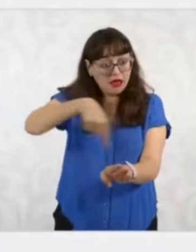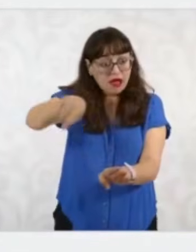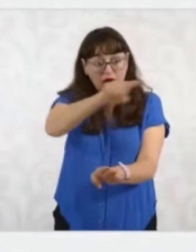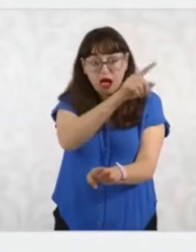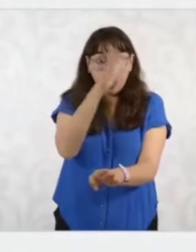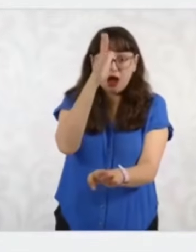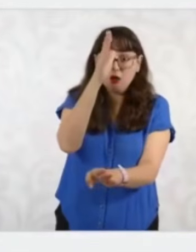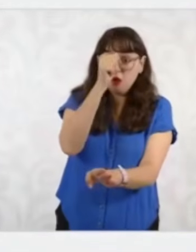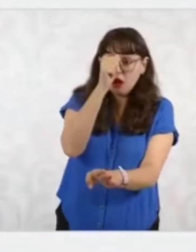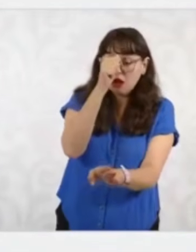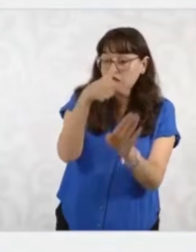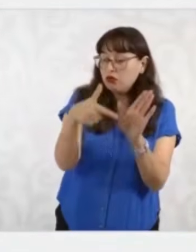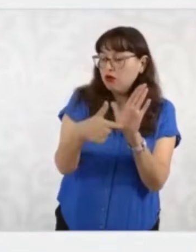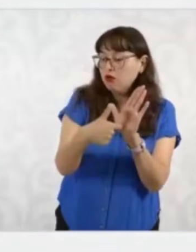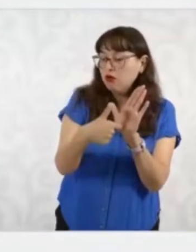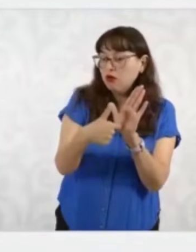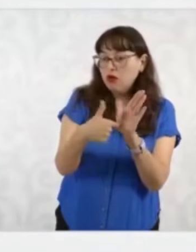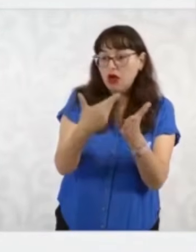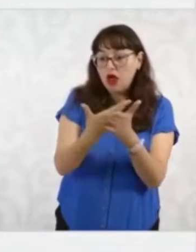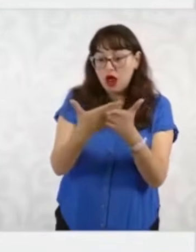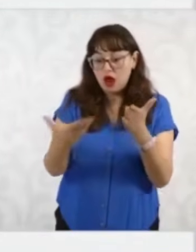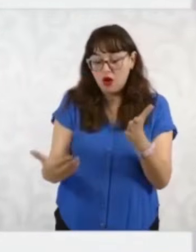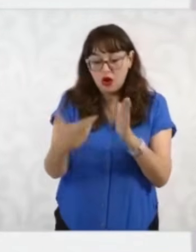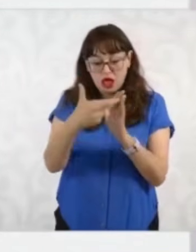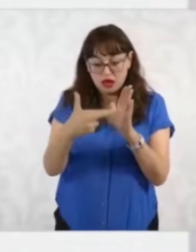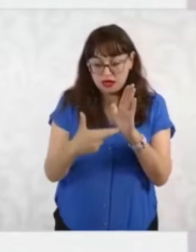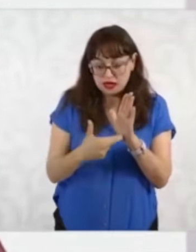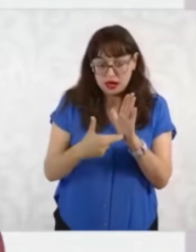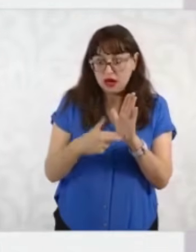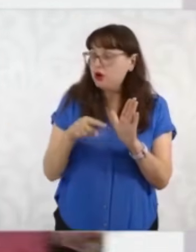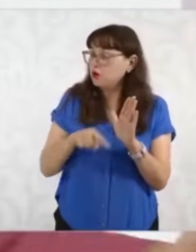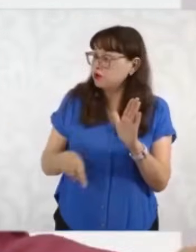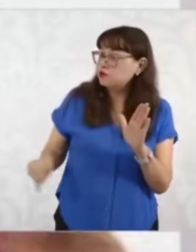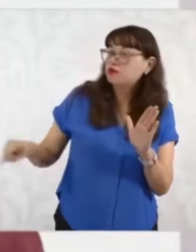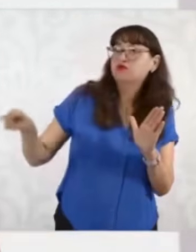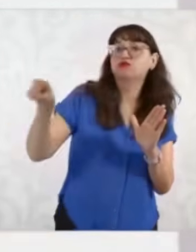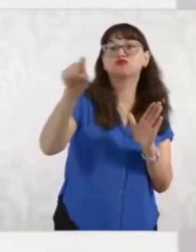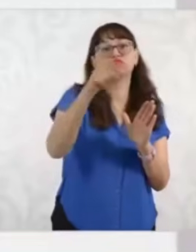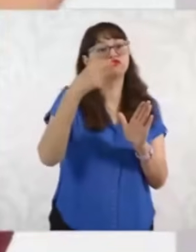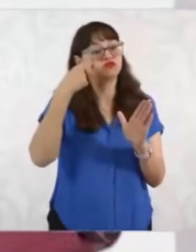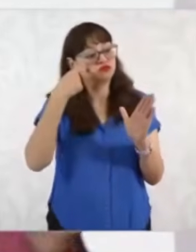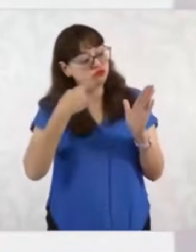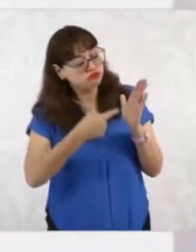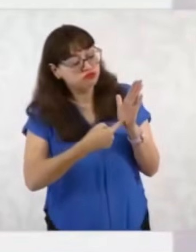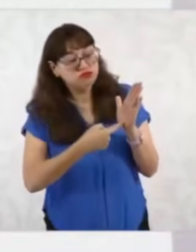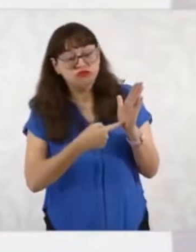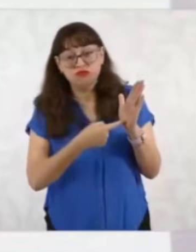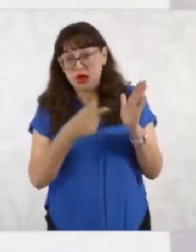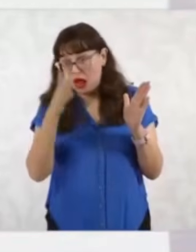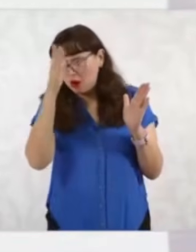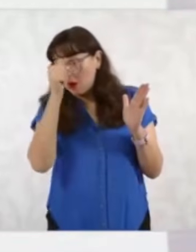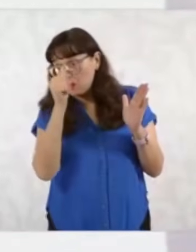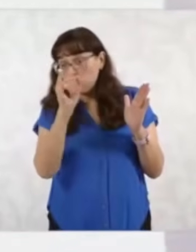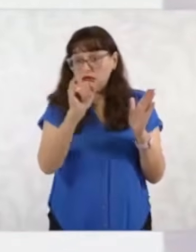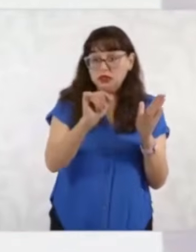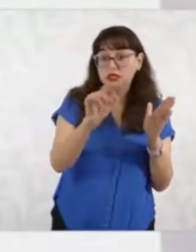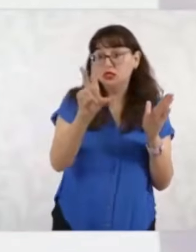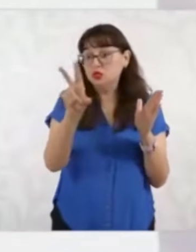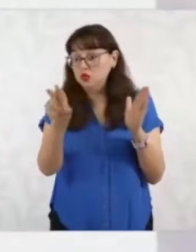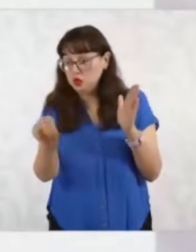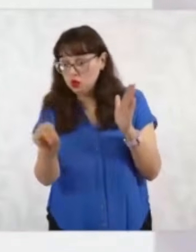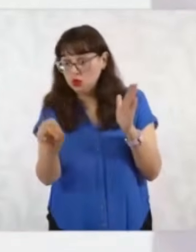Y ahora se pone a disposición de la opinión pública, de la gente, del pueblo, de incluso los medios,